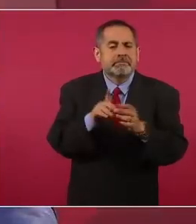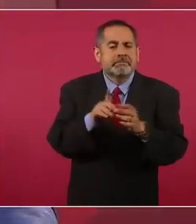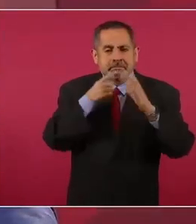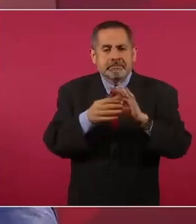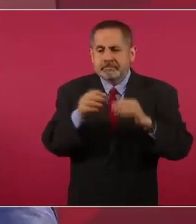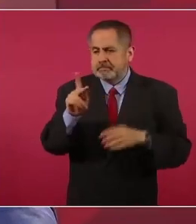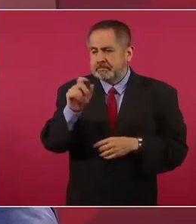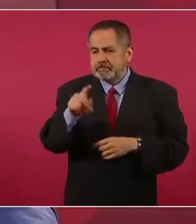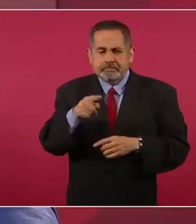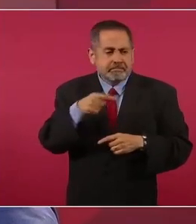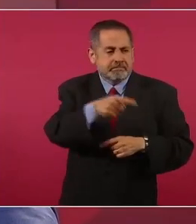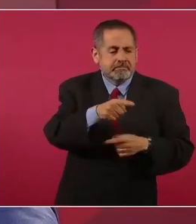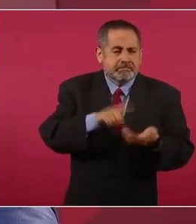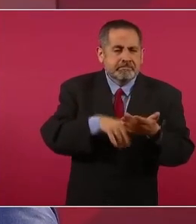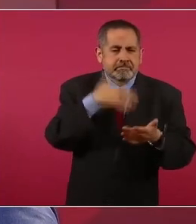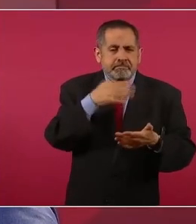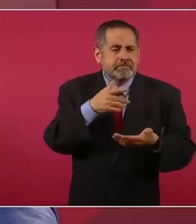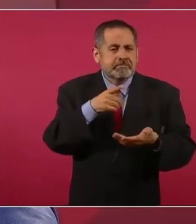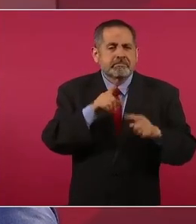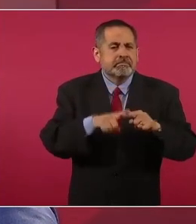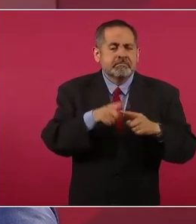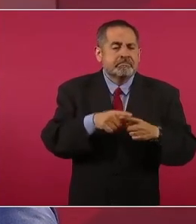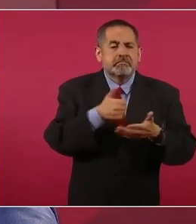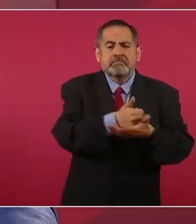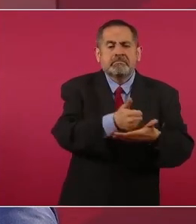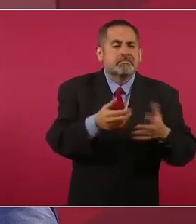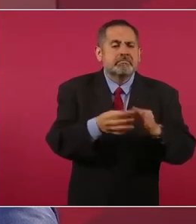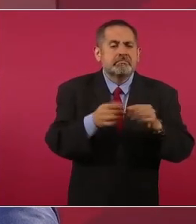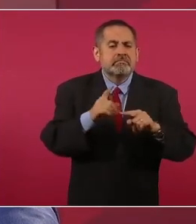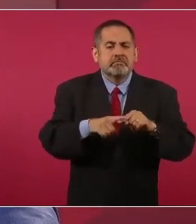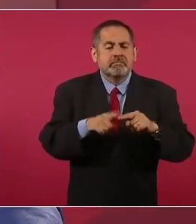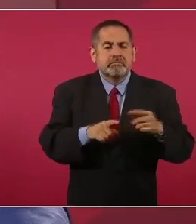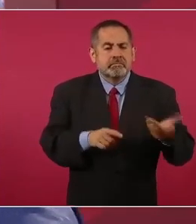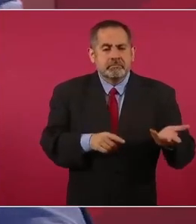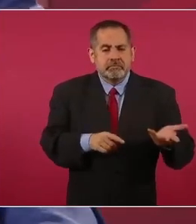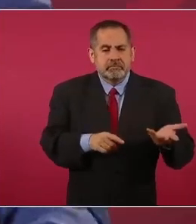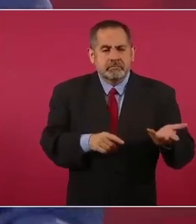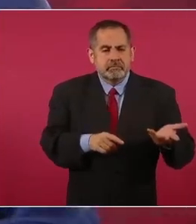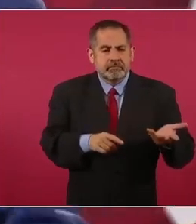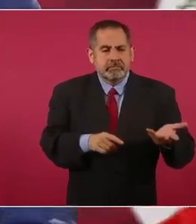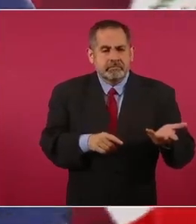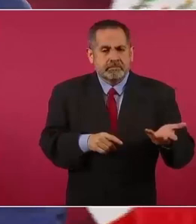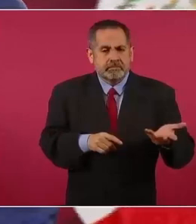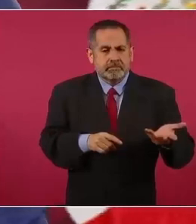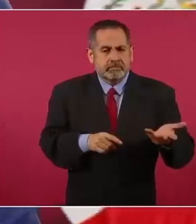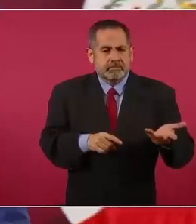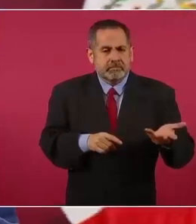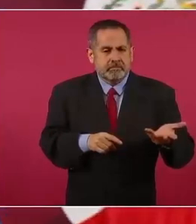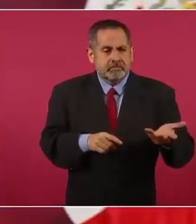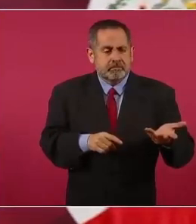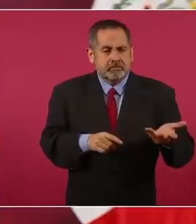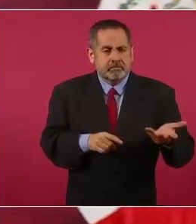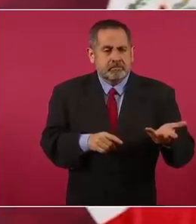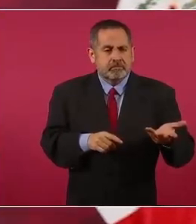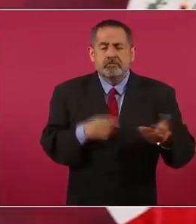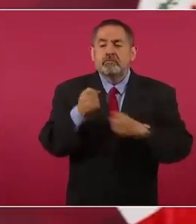al PAN en el fraude de el